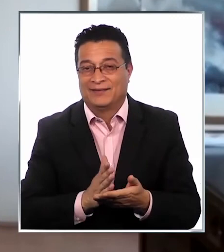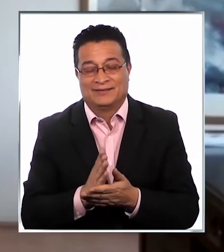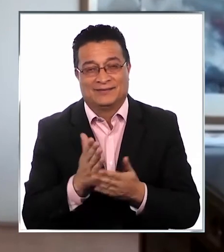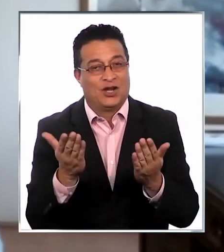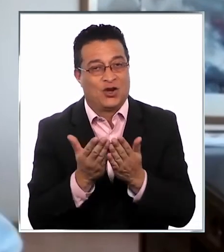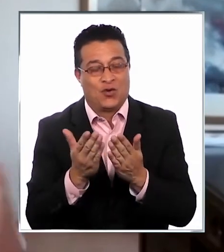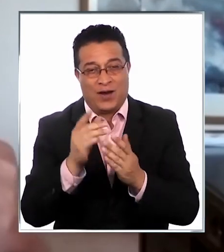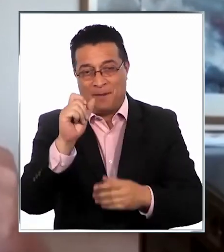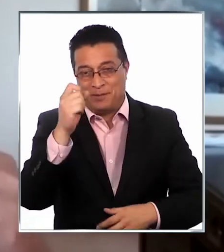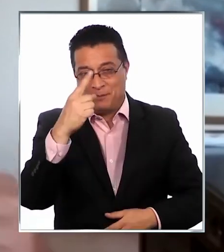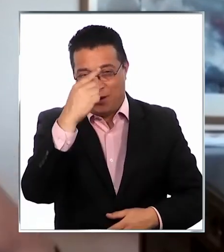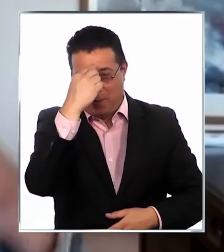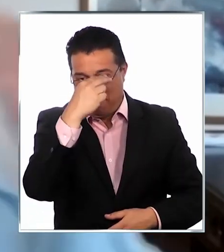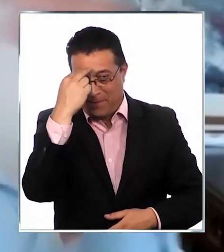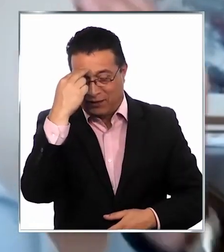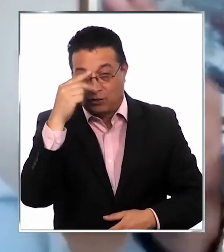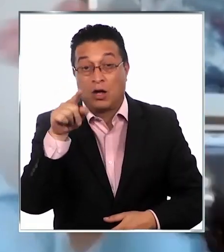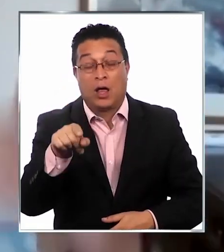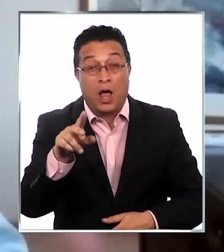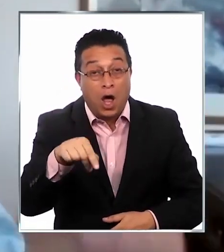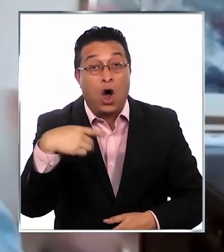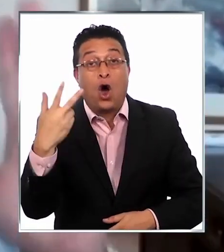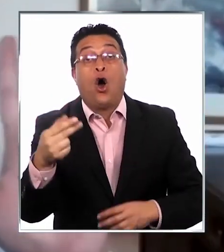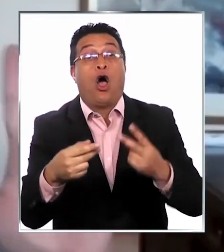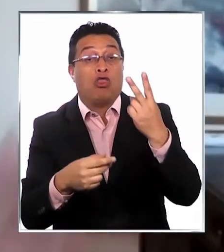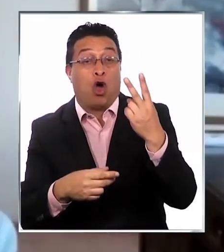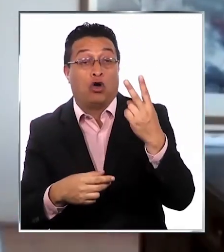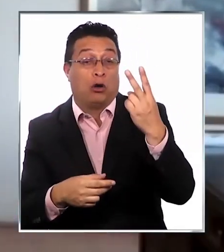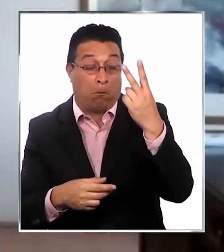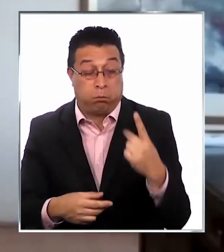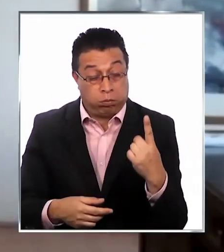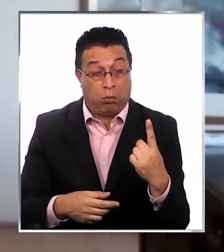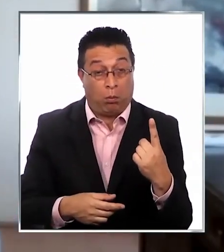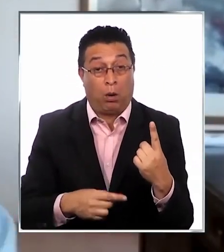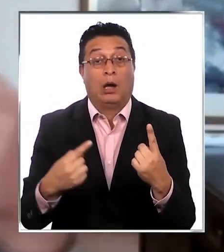1 de marzo. Comunas que luego bajen a cuarentena por